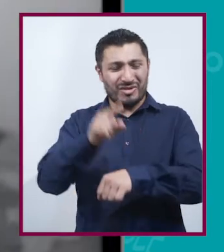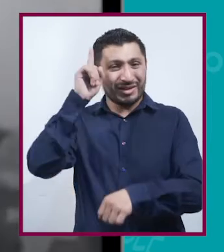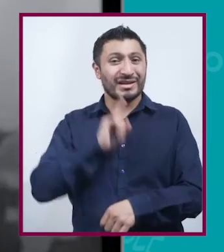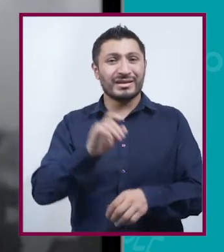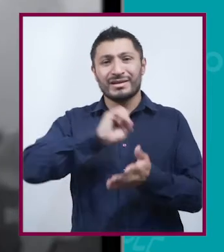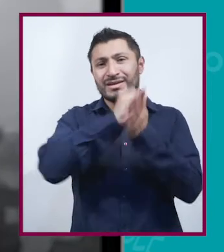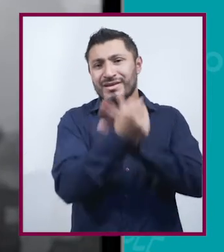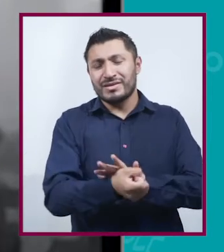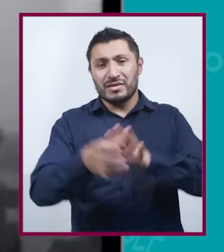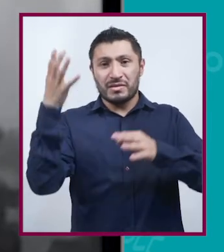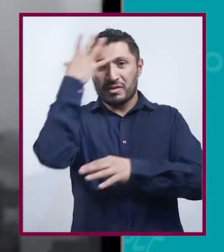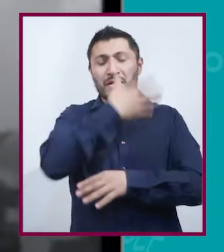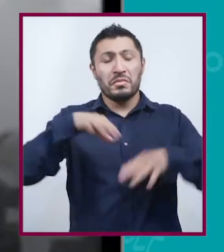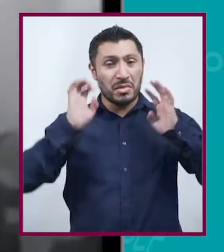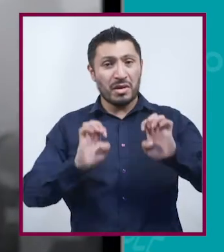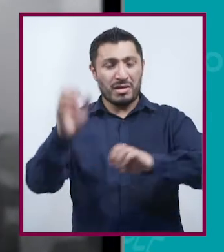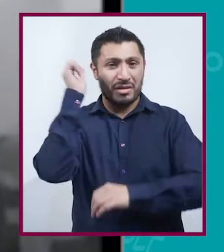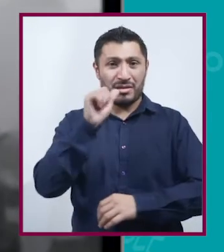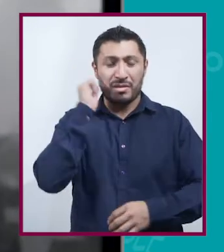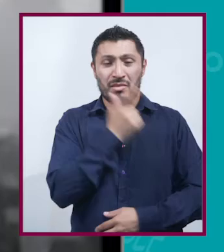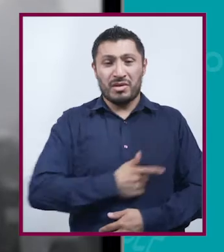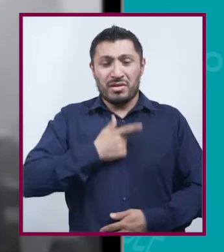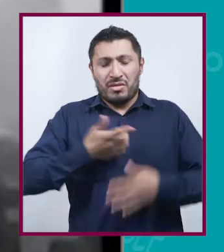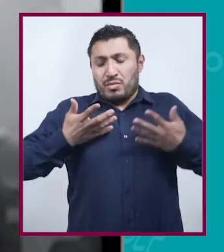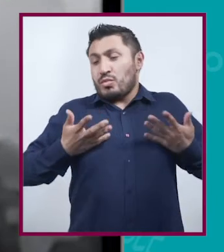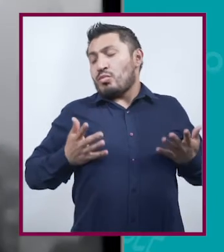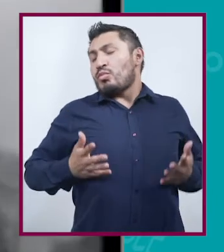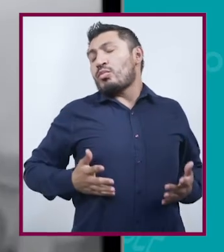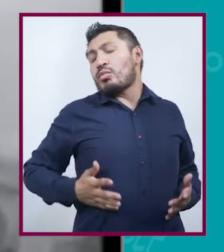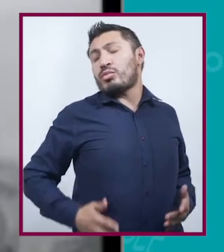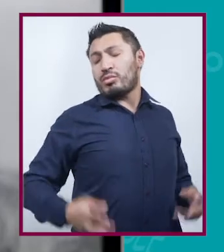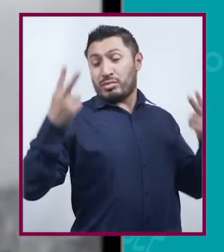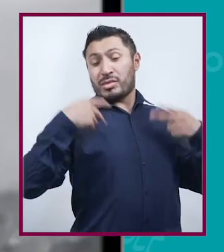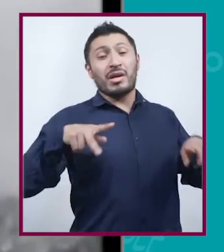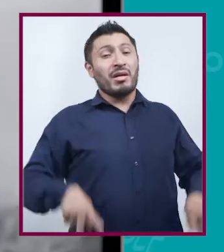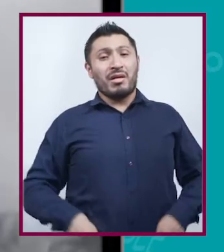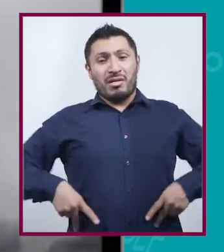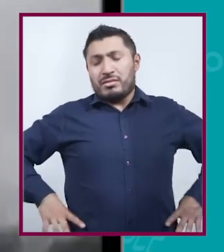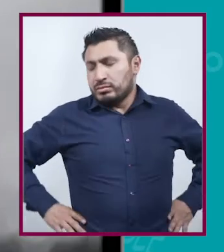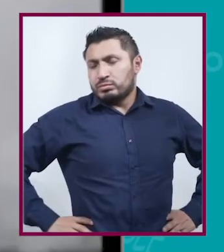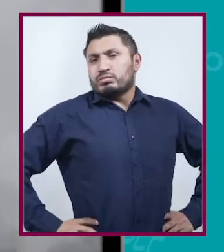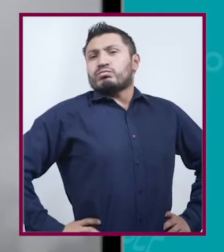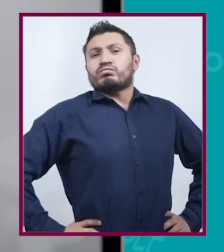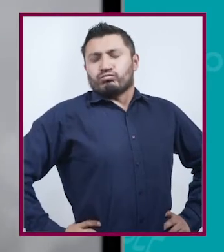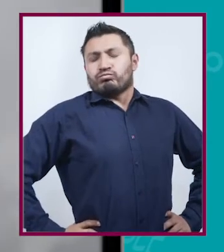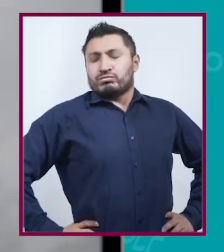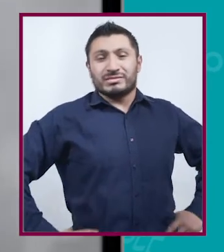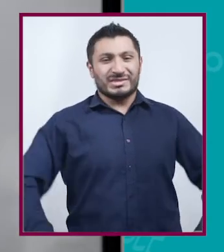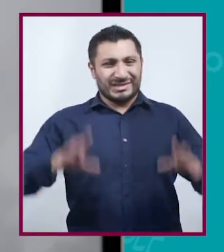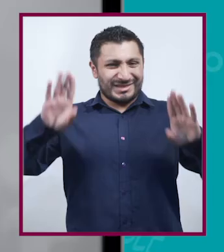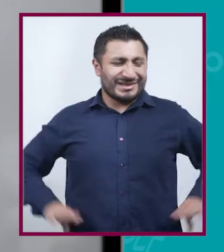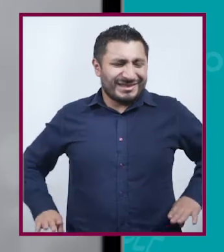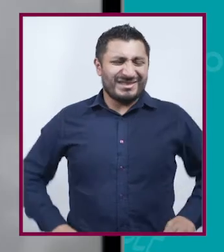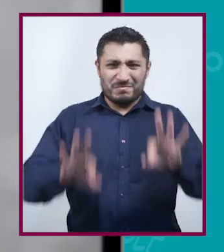de belleza y elegancia. Siempre le gustó presumir su figura, incluso con pantalón. Gracias a su fuerte